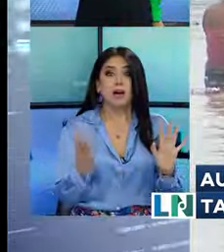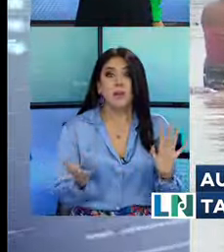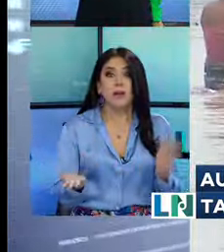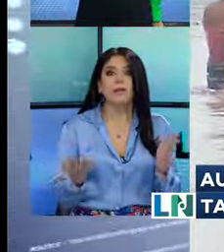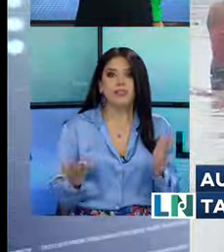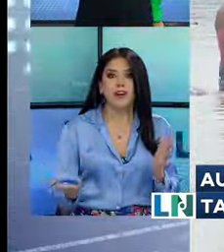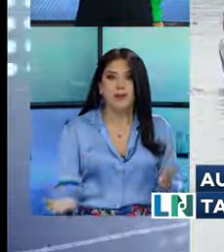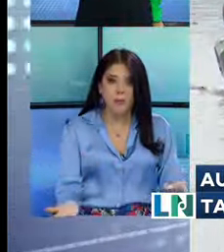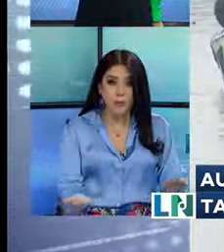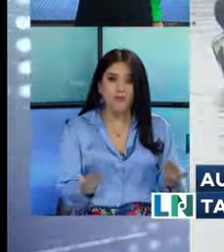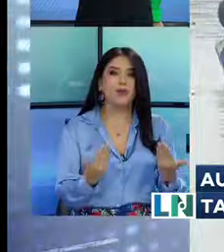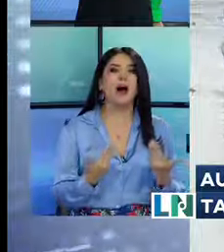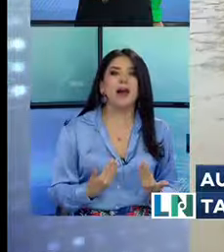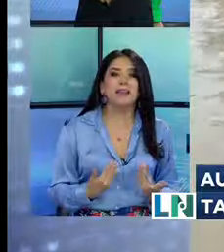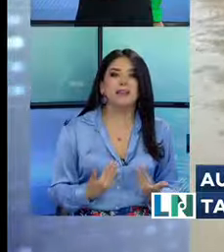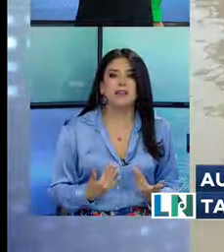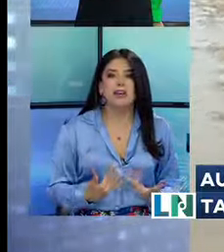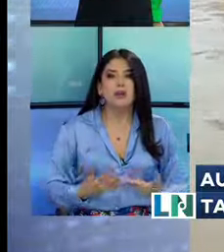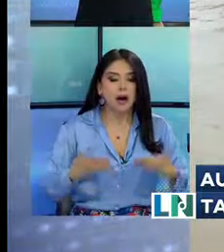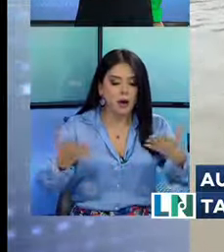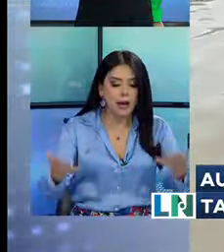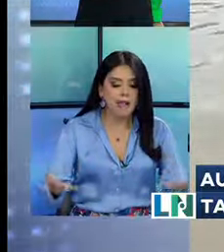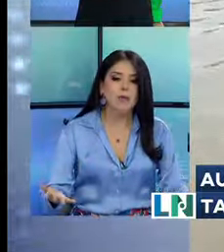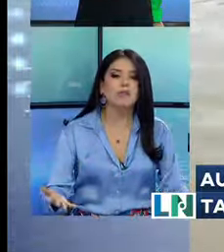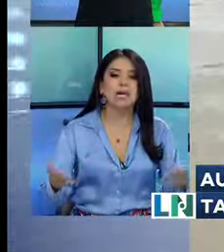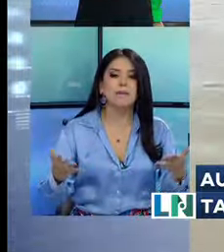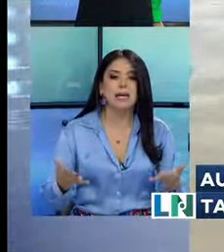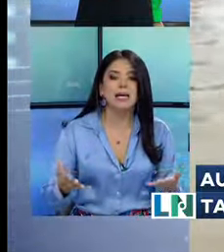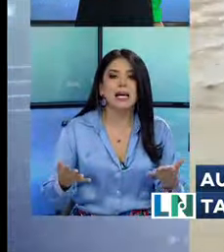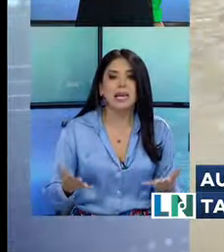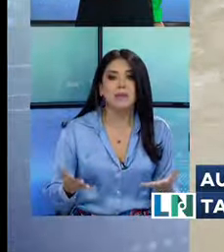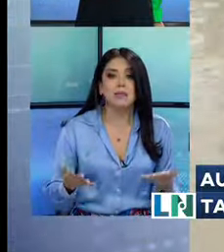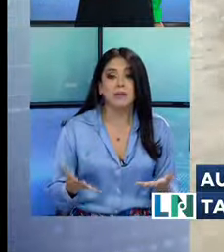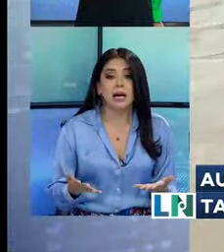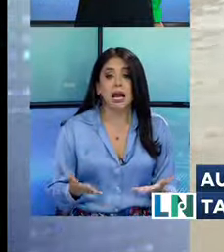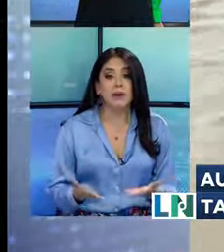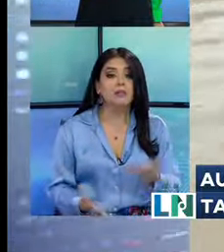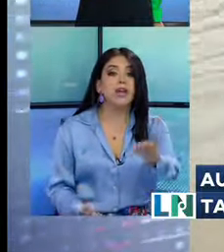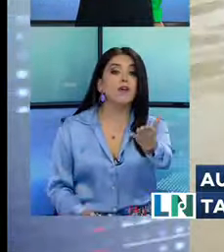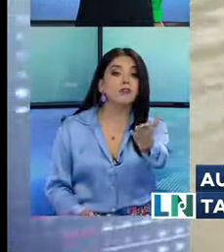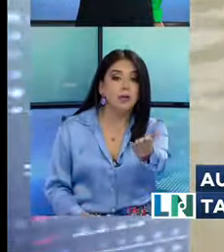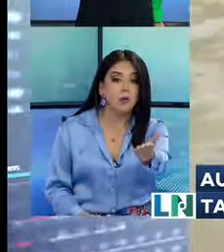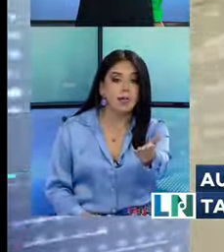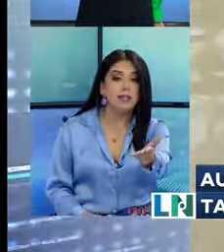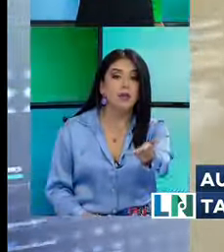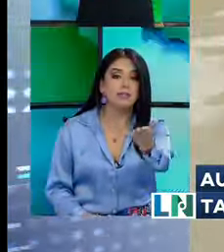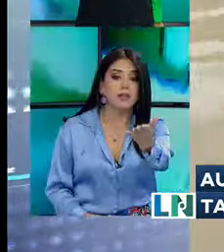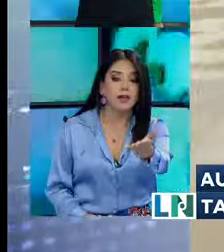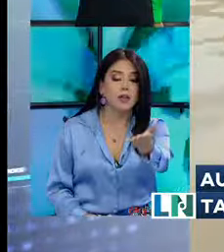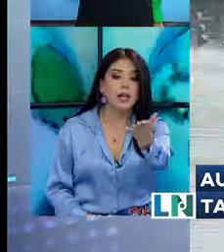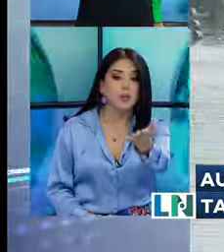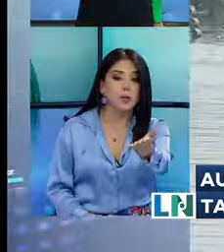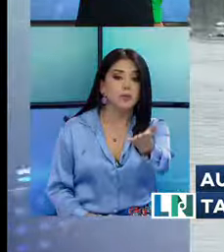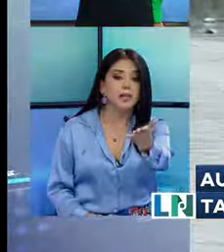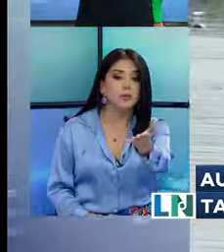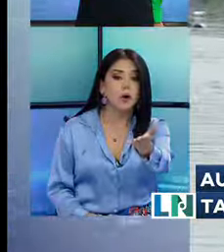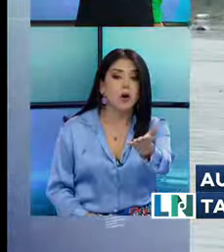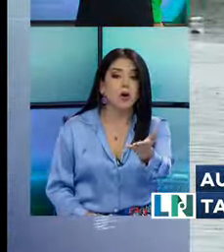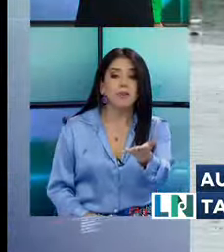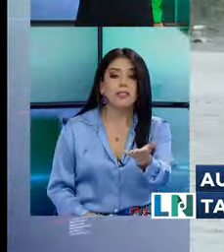como previsión, mucho antes. No ahora que estamos en plena etapa invernal. Ahora son las consecuencias de los estragos de las lluvias. Mira